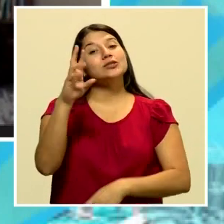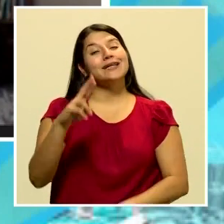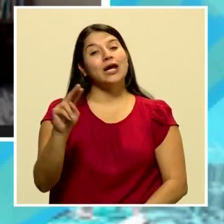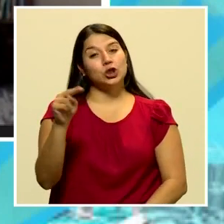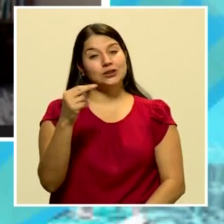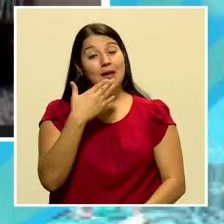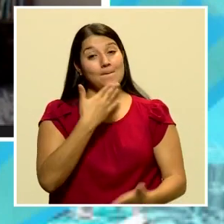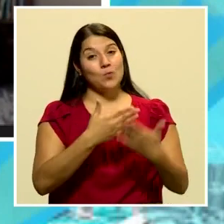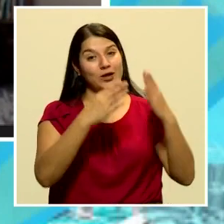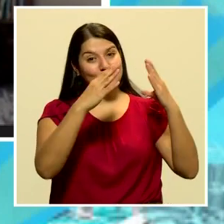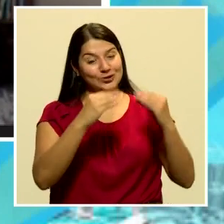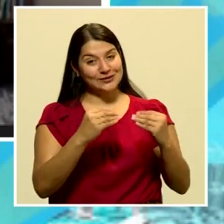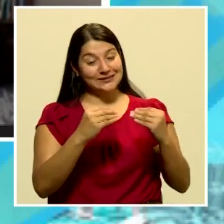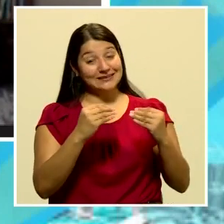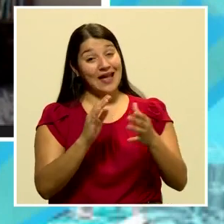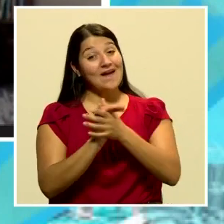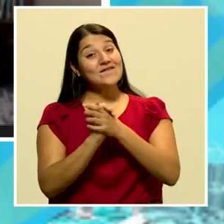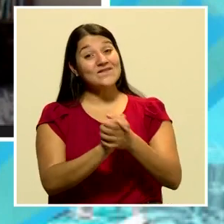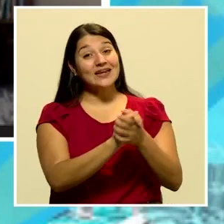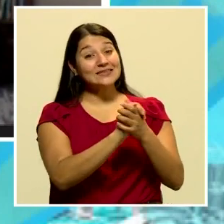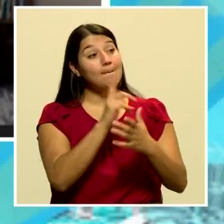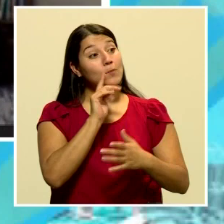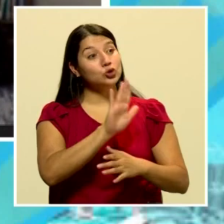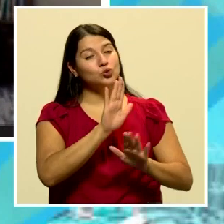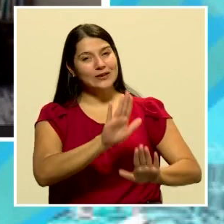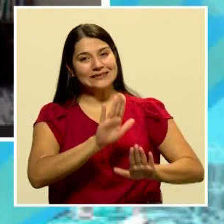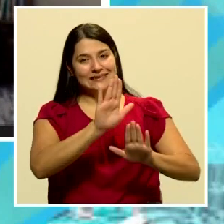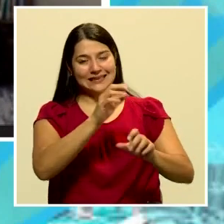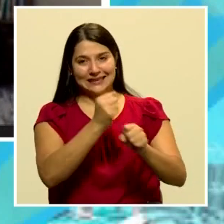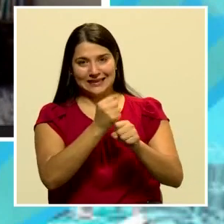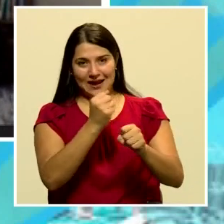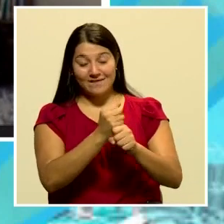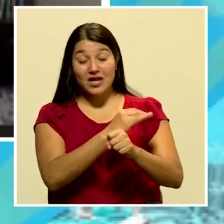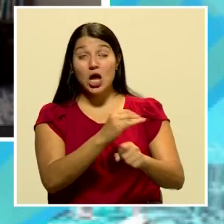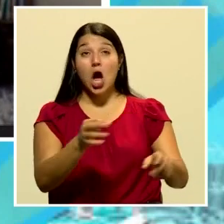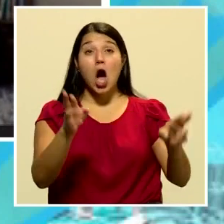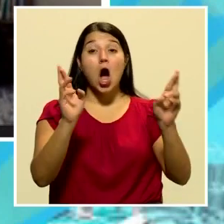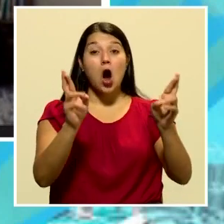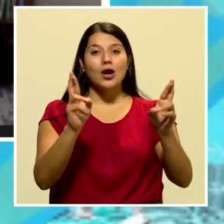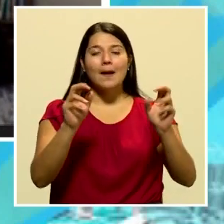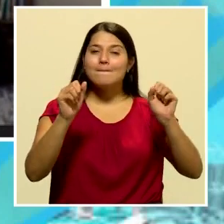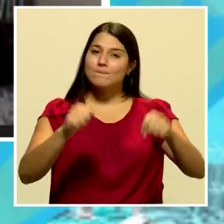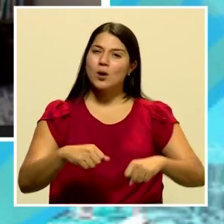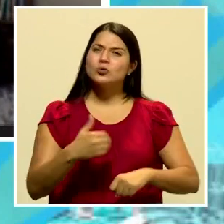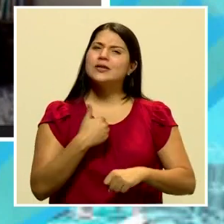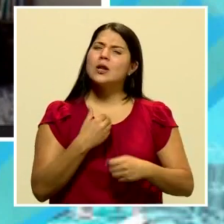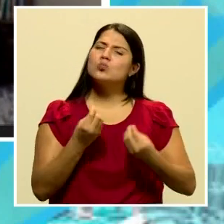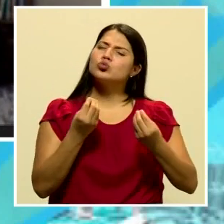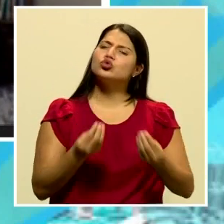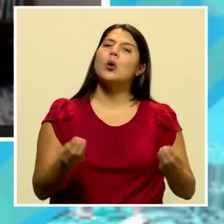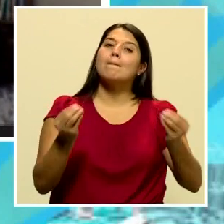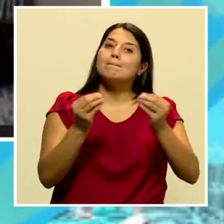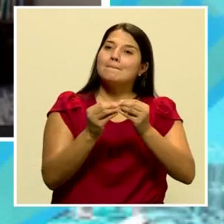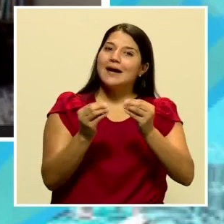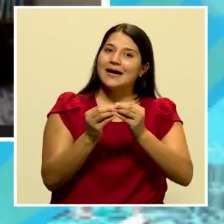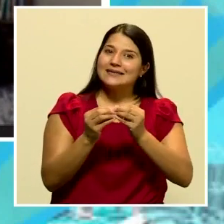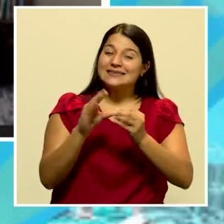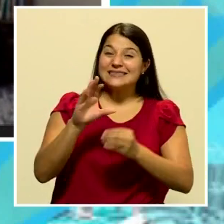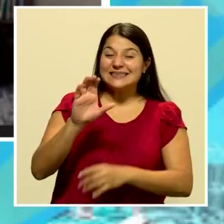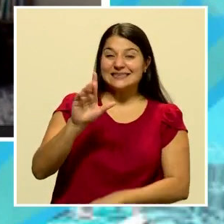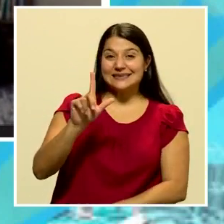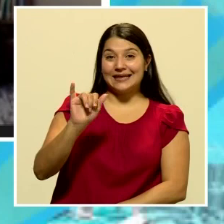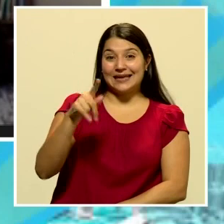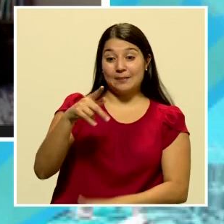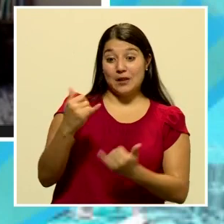Noticias. Buenas noches. Felicidades por este excelente trabajo y ojalá que tengamos mucho más clip de aquí